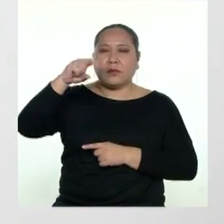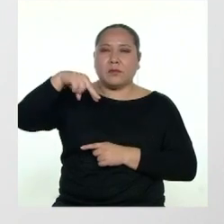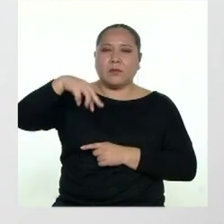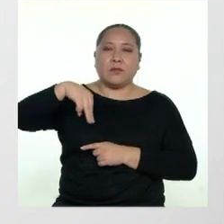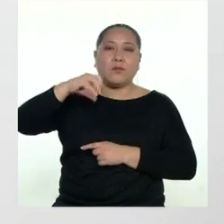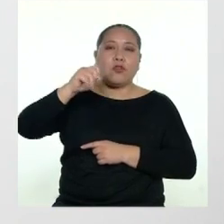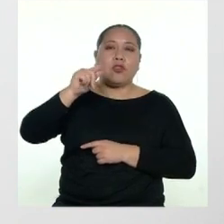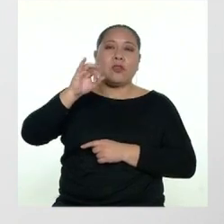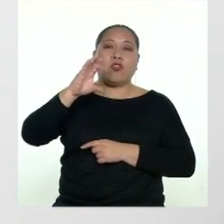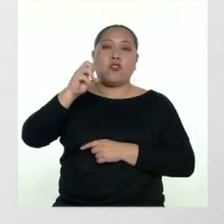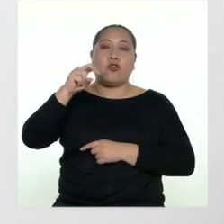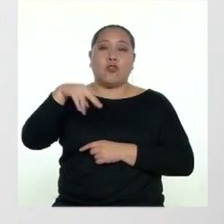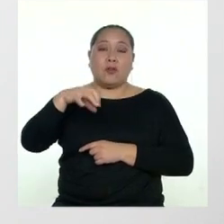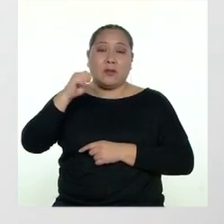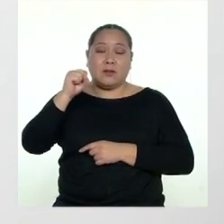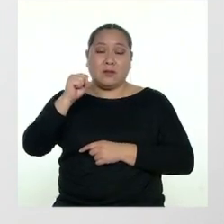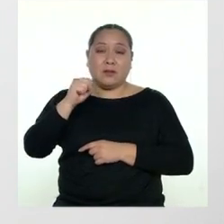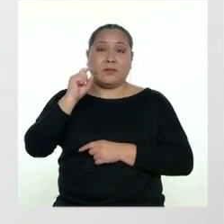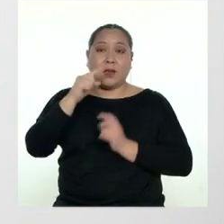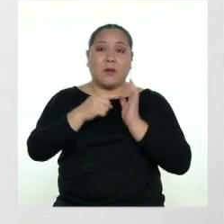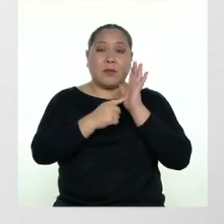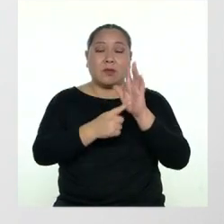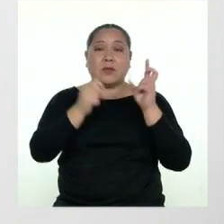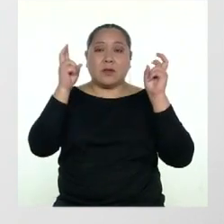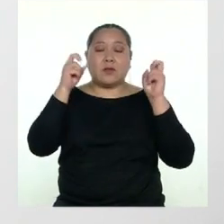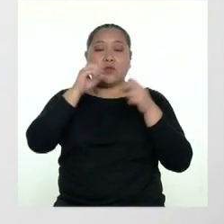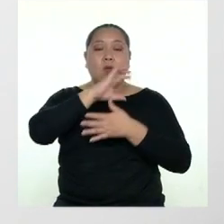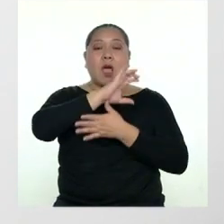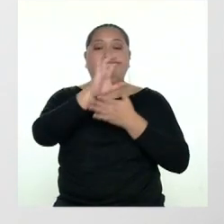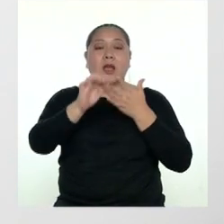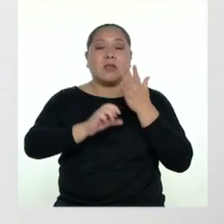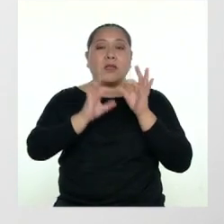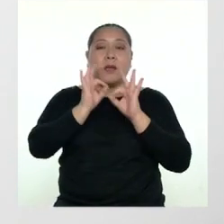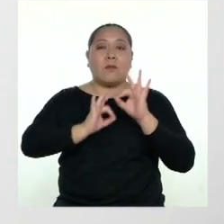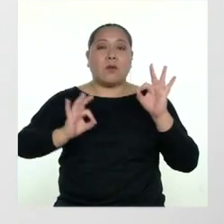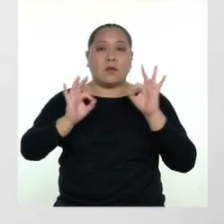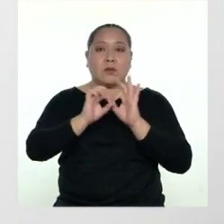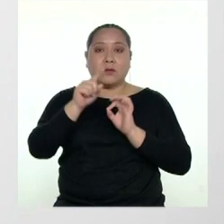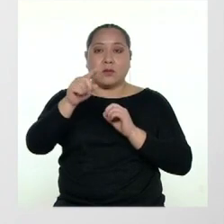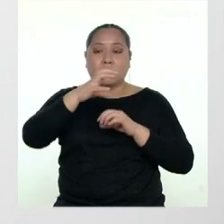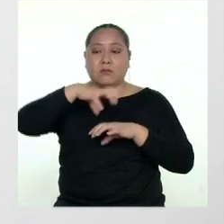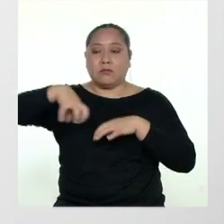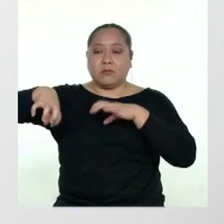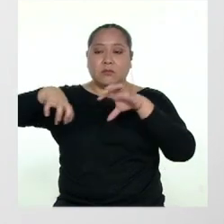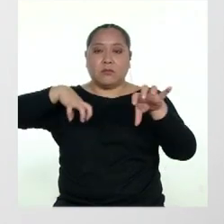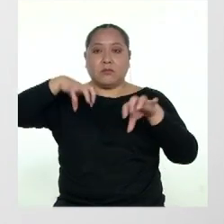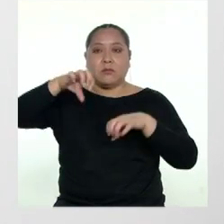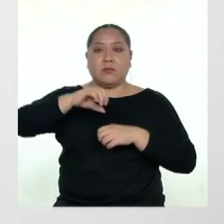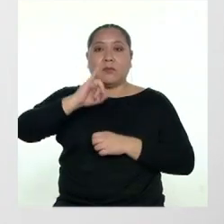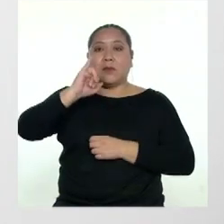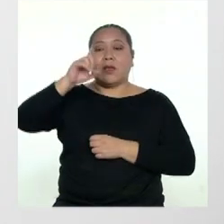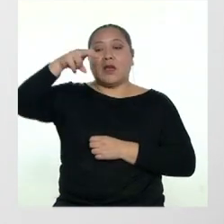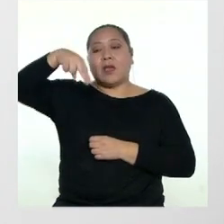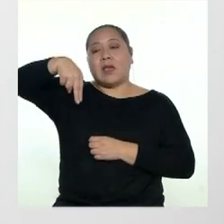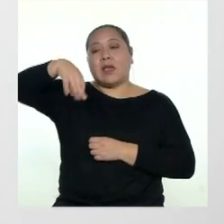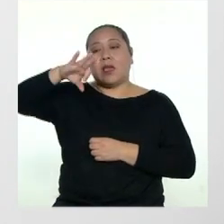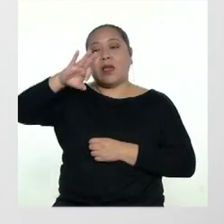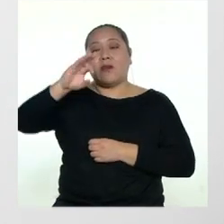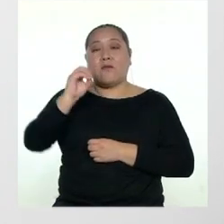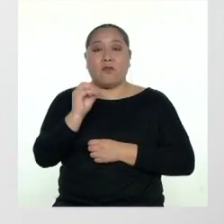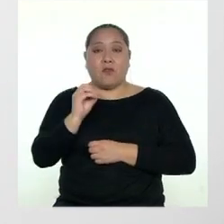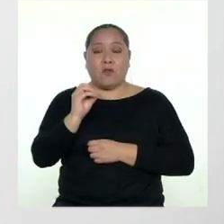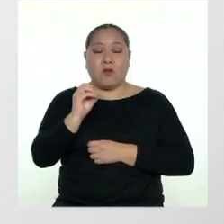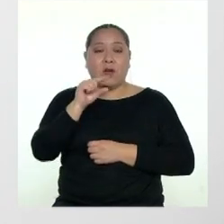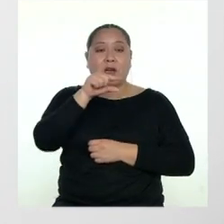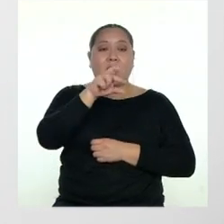o presentar el tema. Es una de sus características centrales. De hecho, si descomponemos su nombre, infografía,